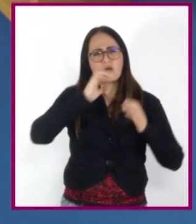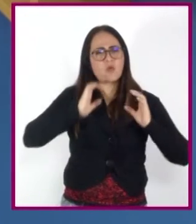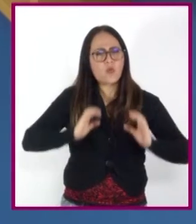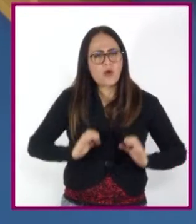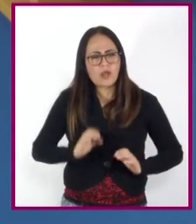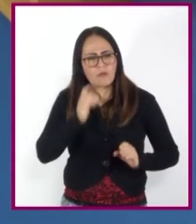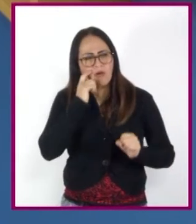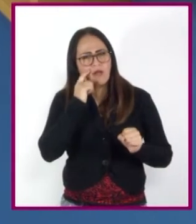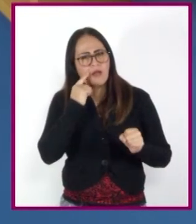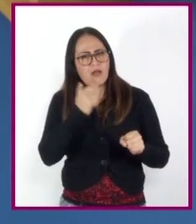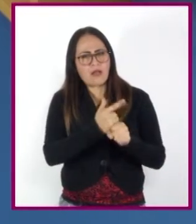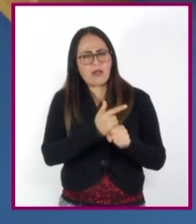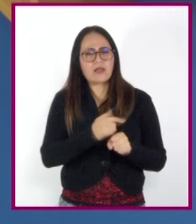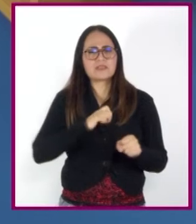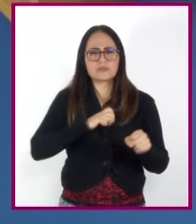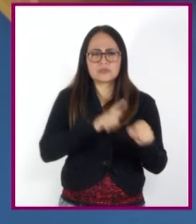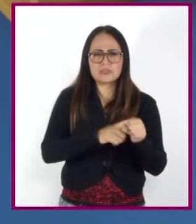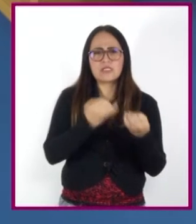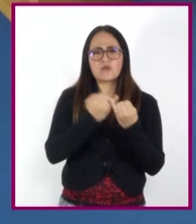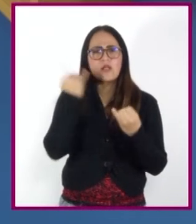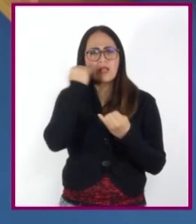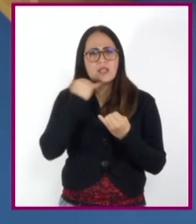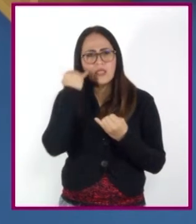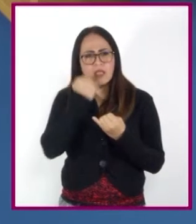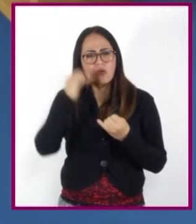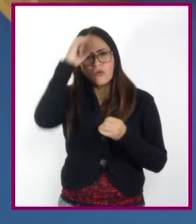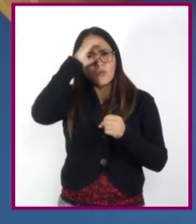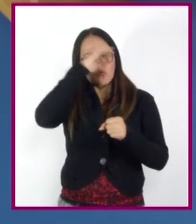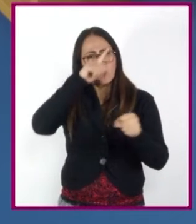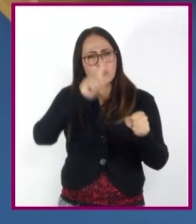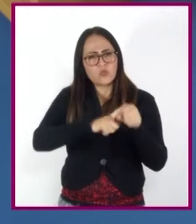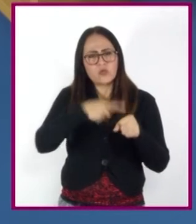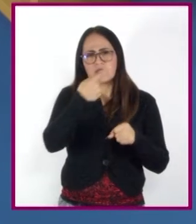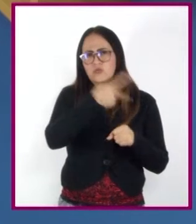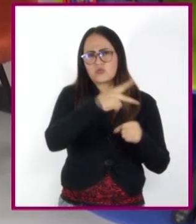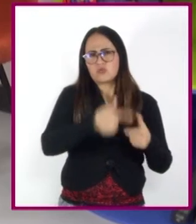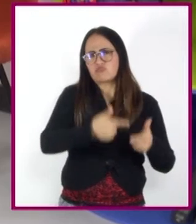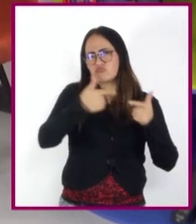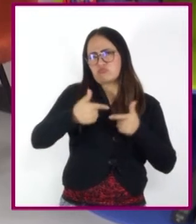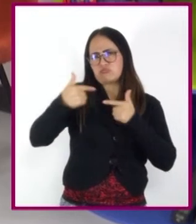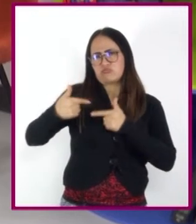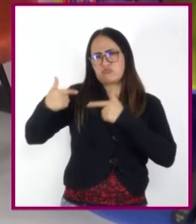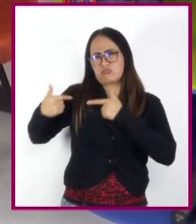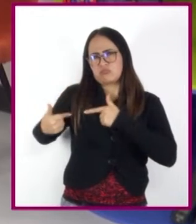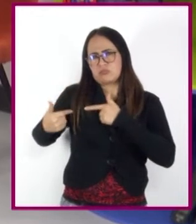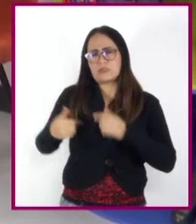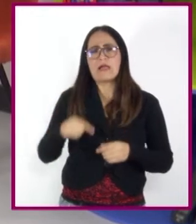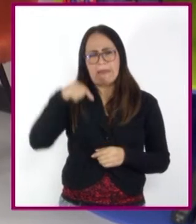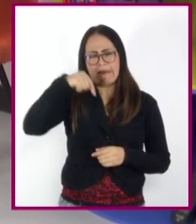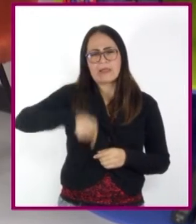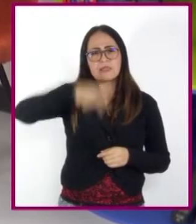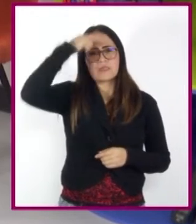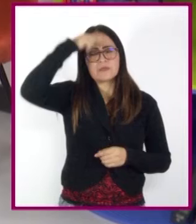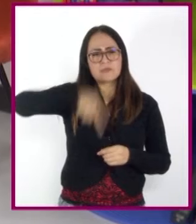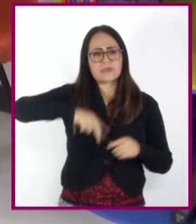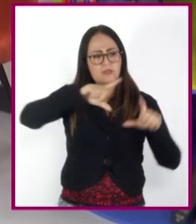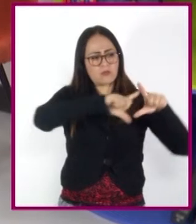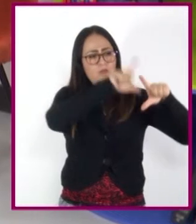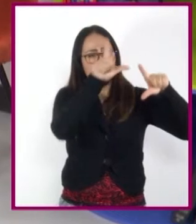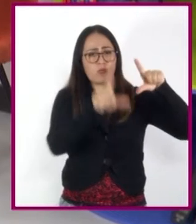específicos, una lengua y una cultura que proviene de sus antepasados. Se dice que México es un